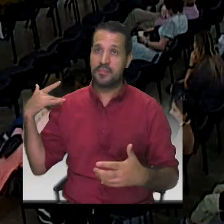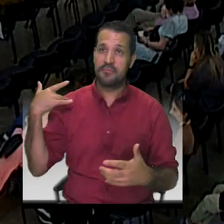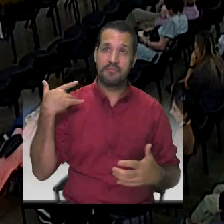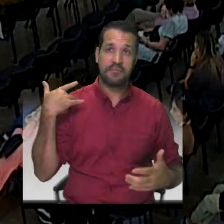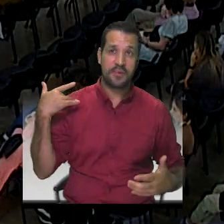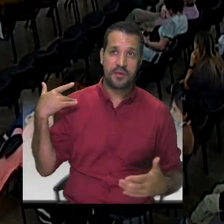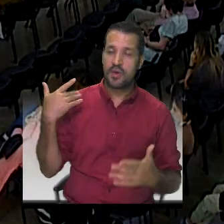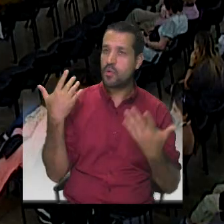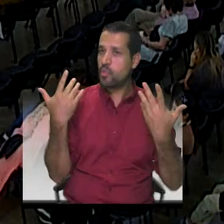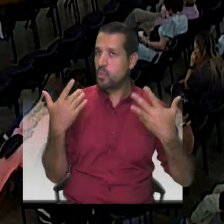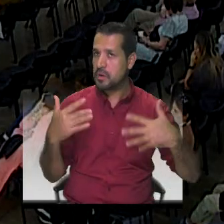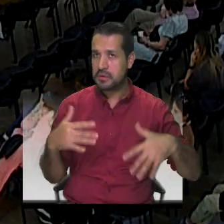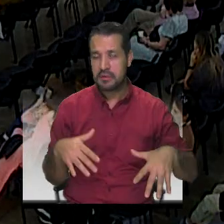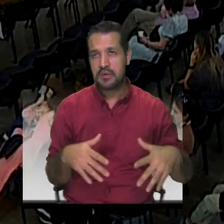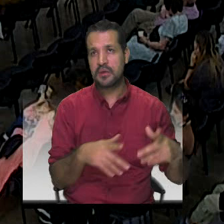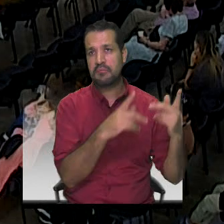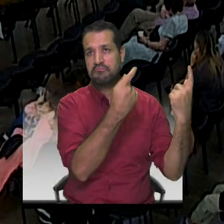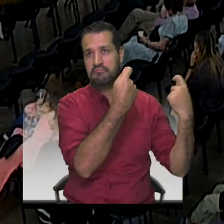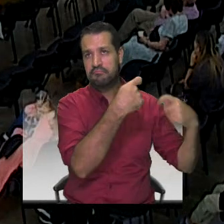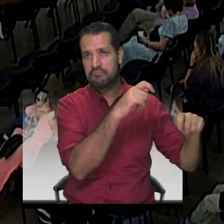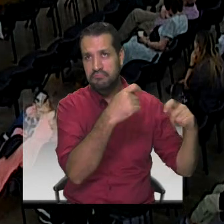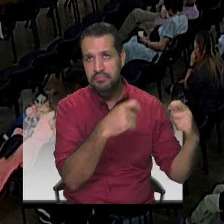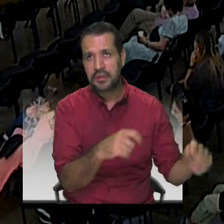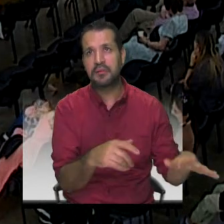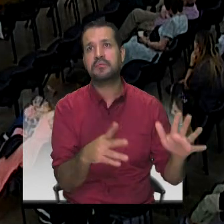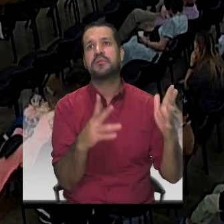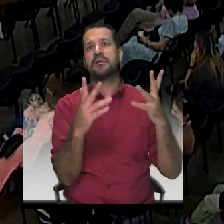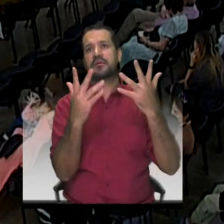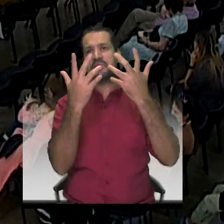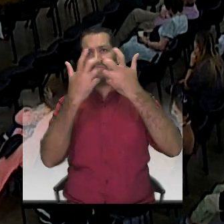la industria, a descentralizar también